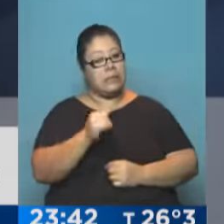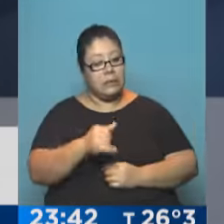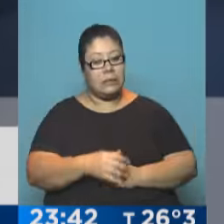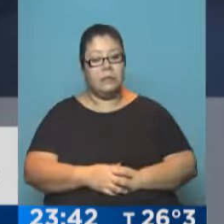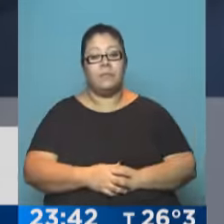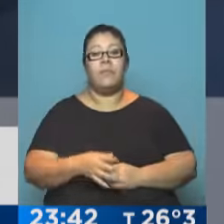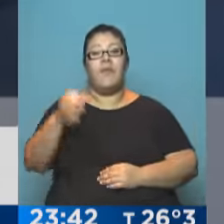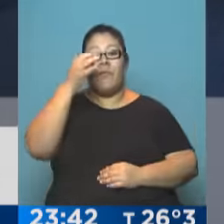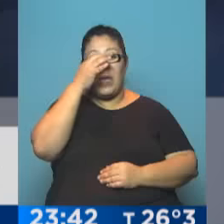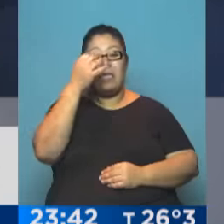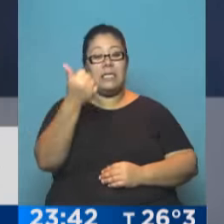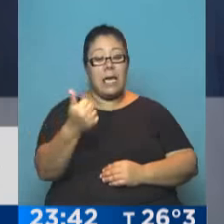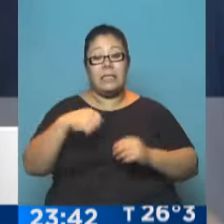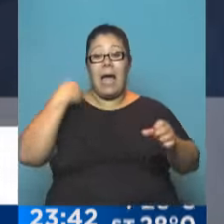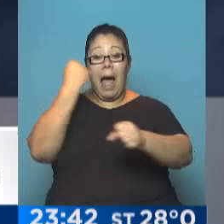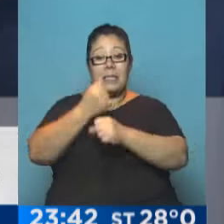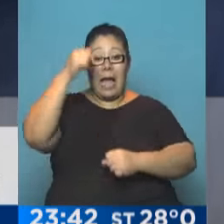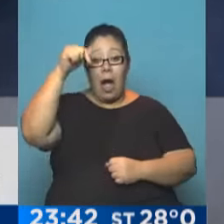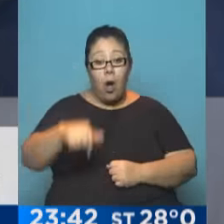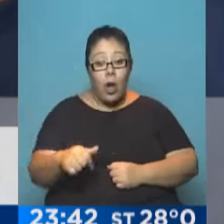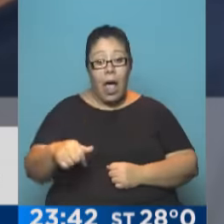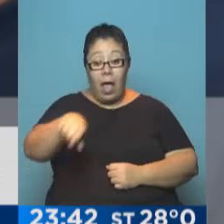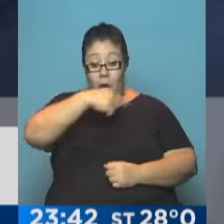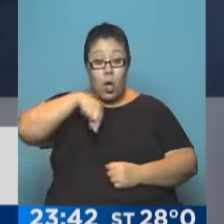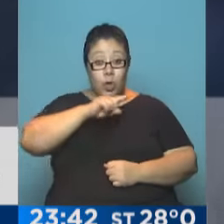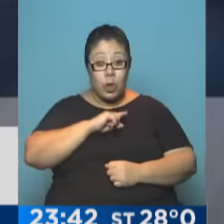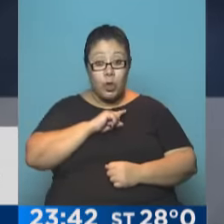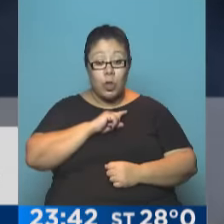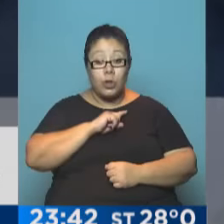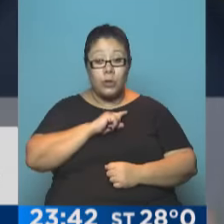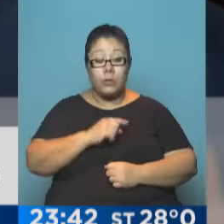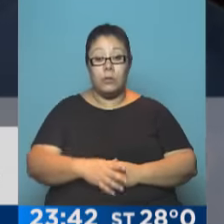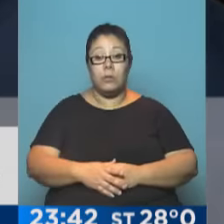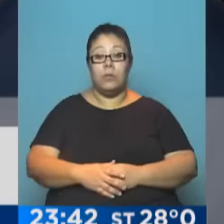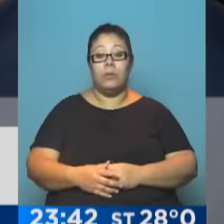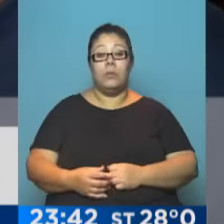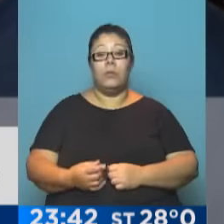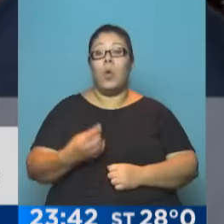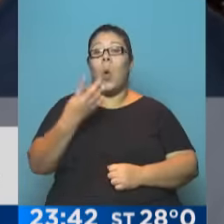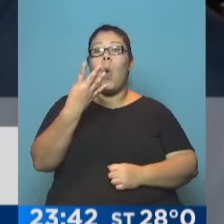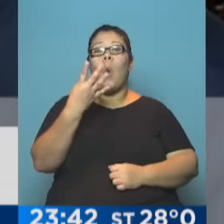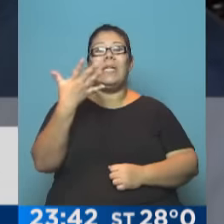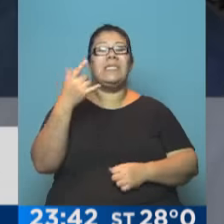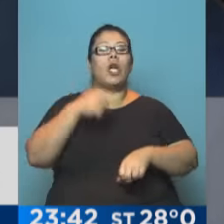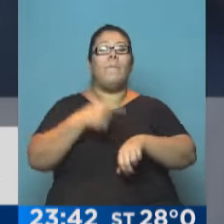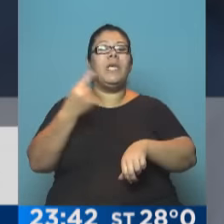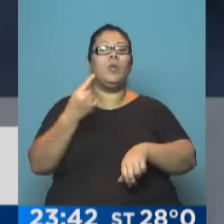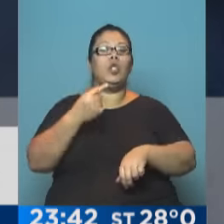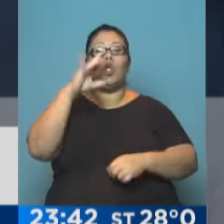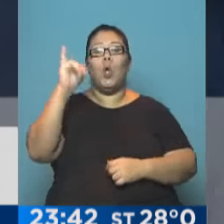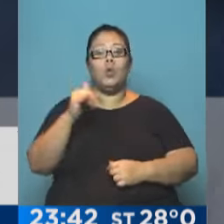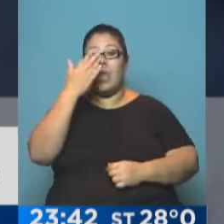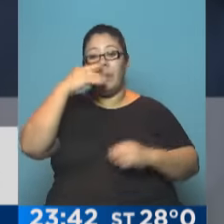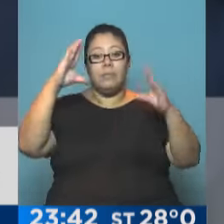decía, del día 26 hasta la fecha, a nosotros particularmente, tuvimos solamente 45 minutos de suministro de energía.